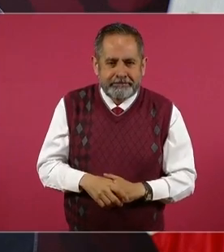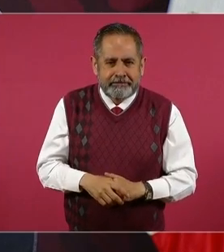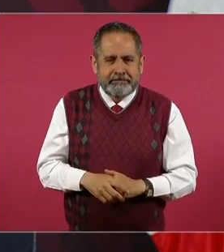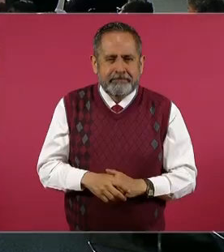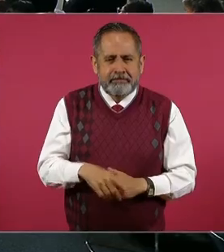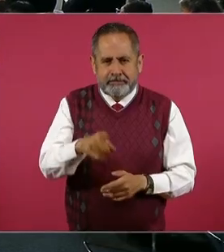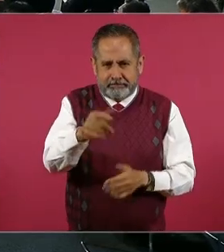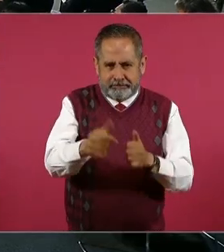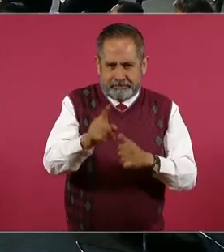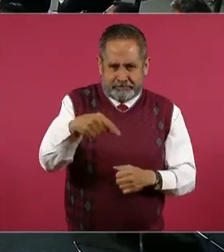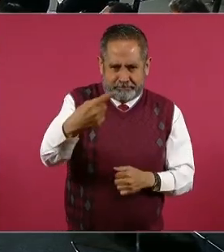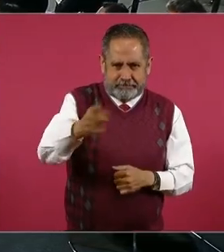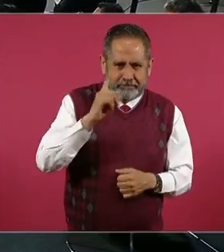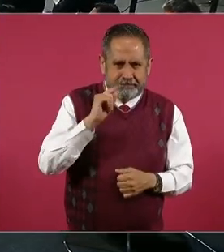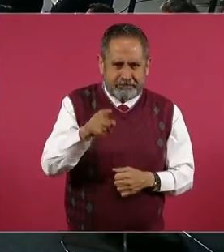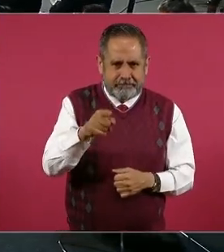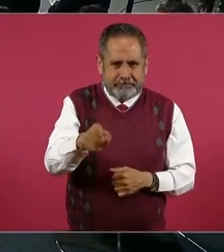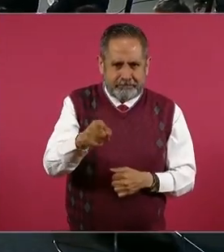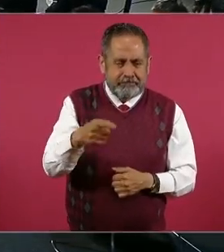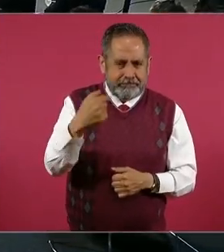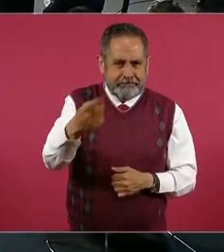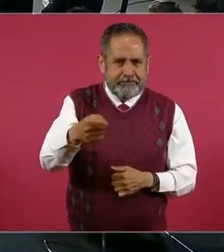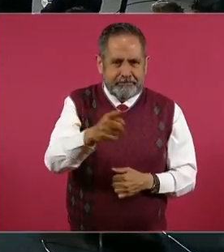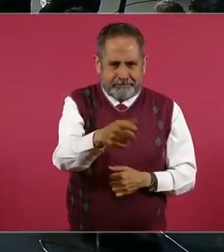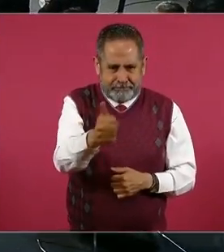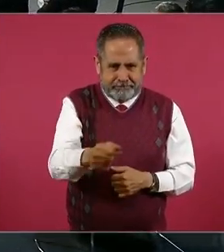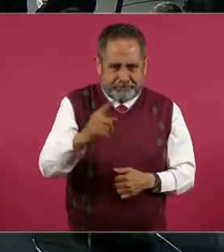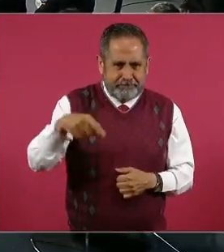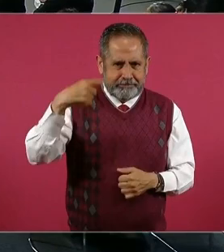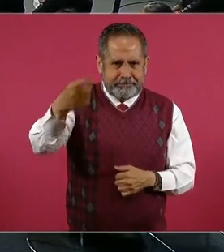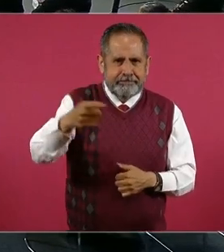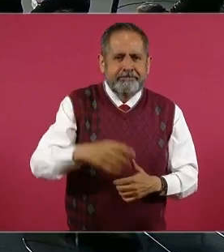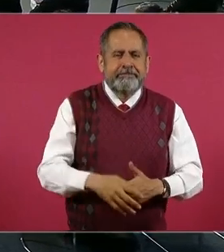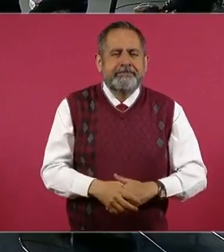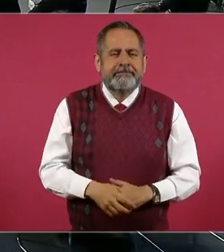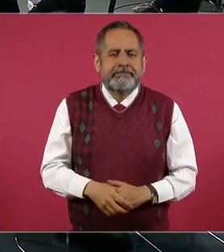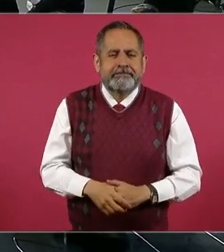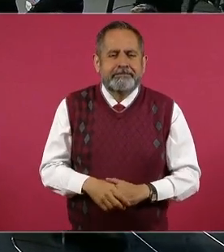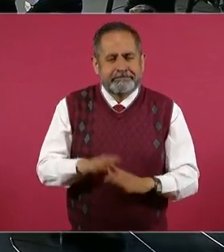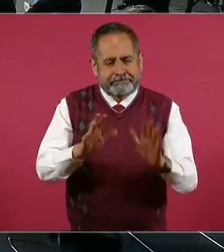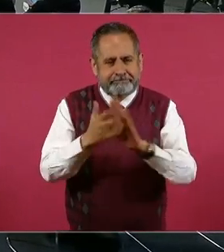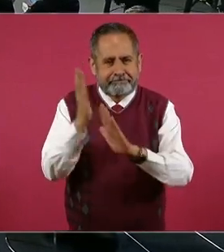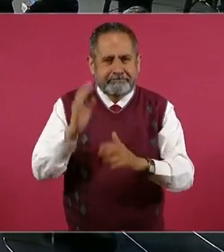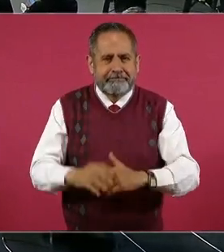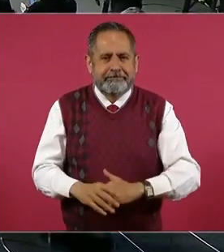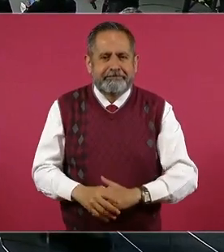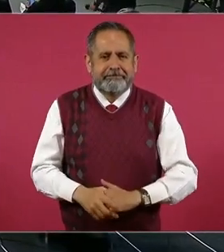¿Te quedas? ¿Te quedas, Peñito? Tú te quedas, sí. Ya.